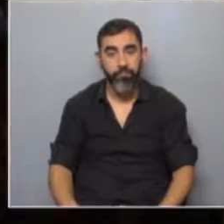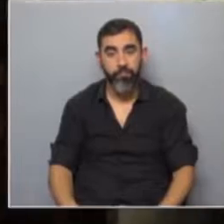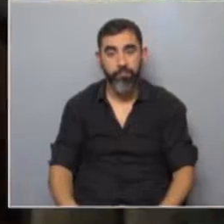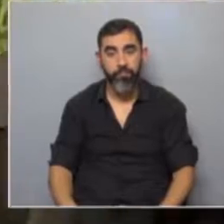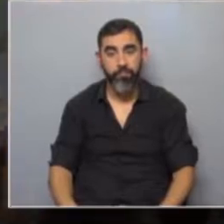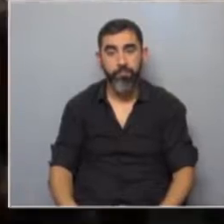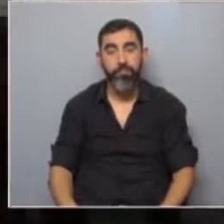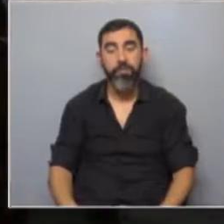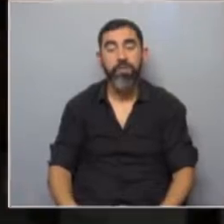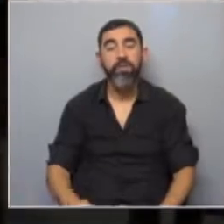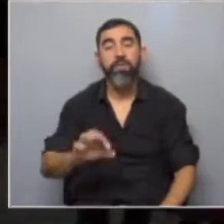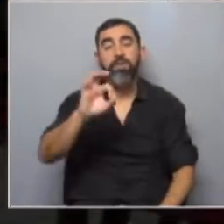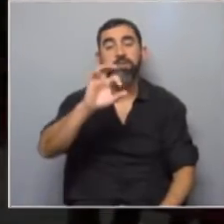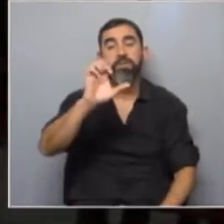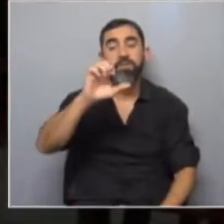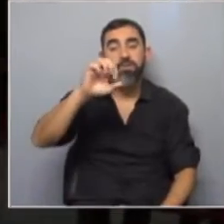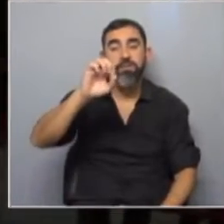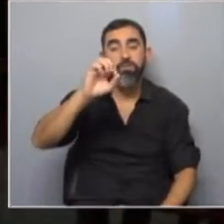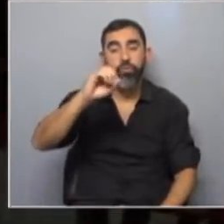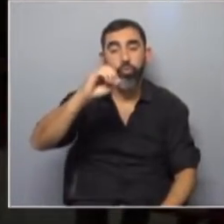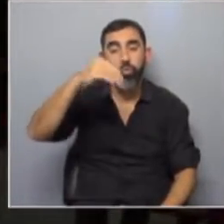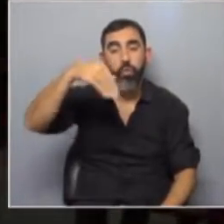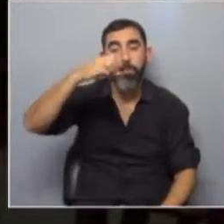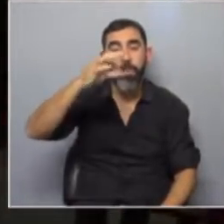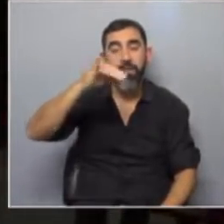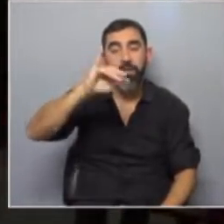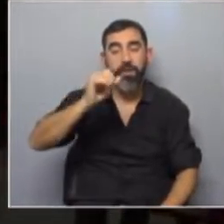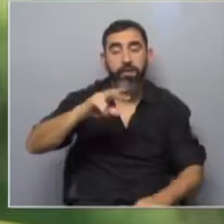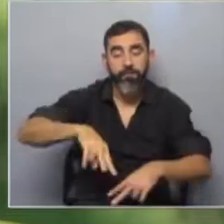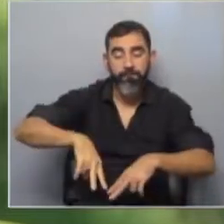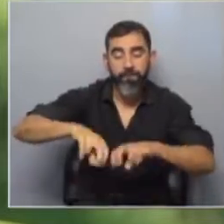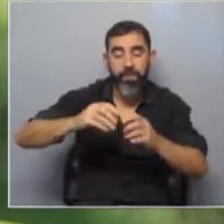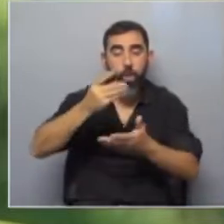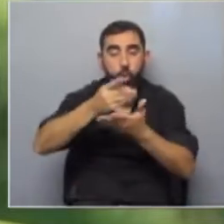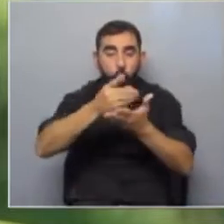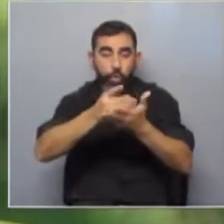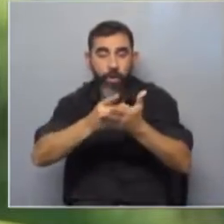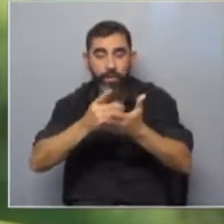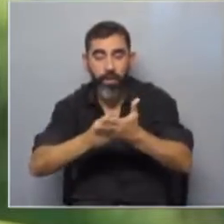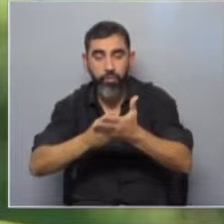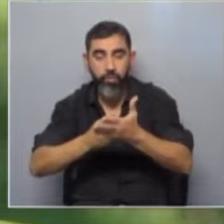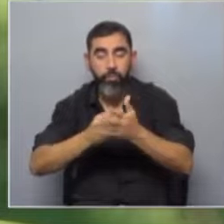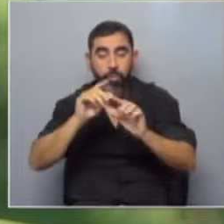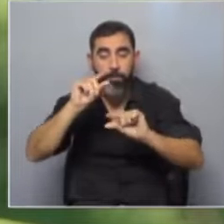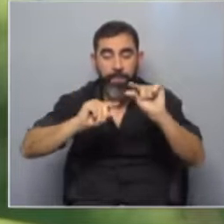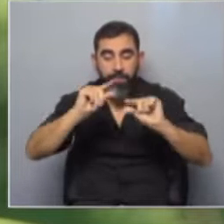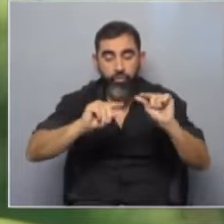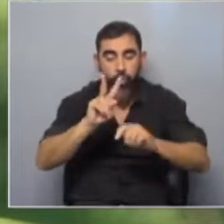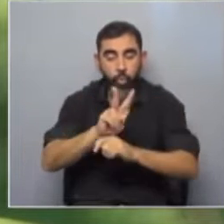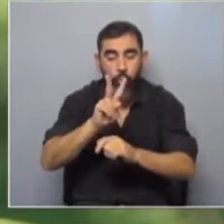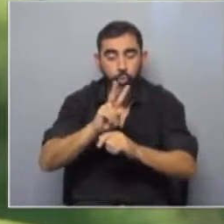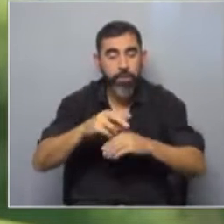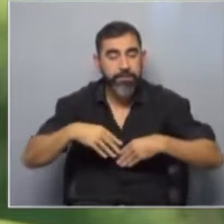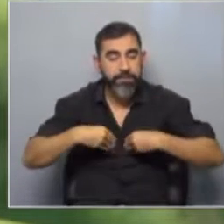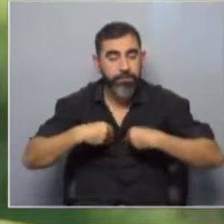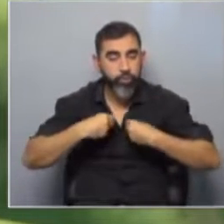La sensometría es un área que busca analizar los datos que se obtienen a través de mediciones o evaluaciones